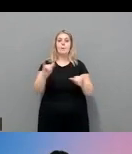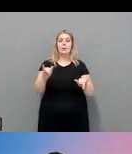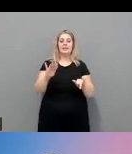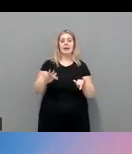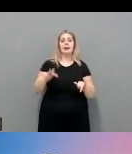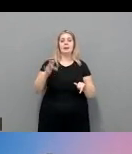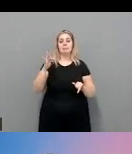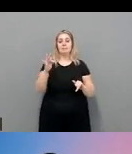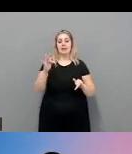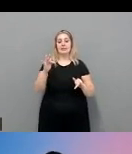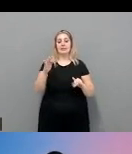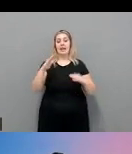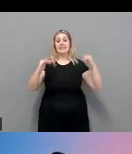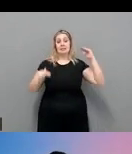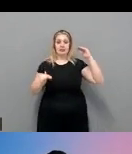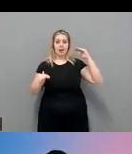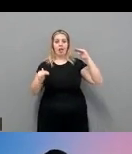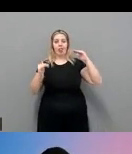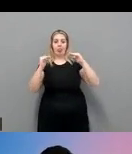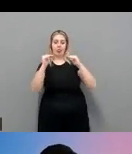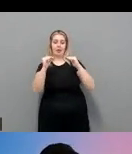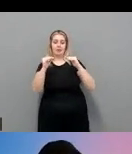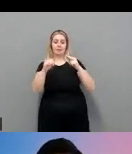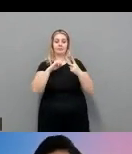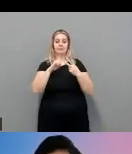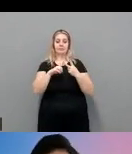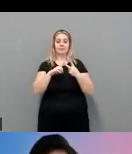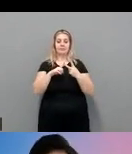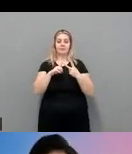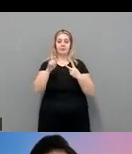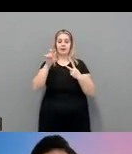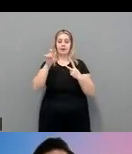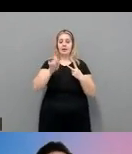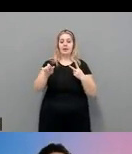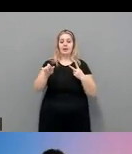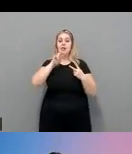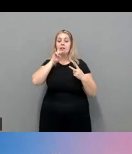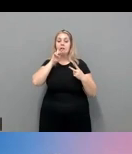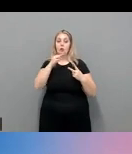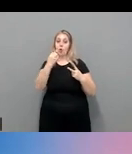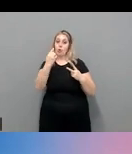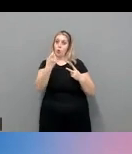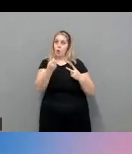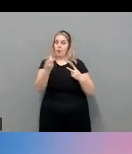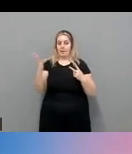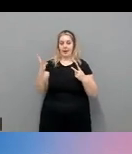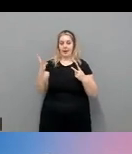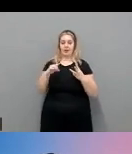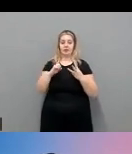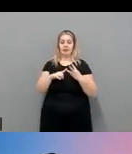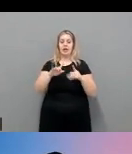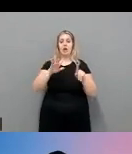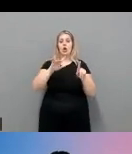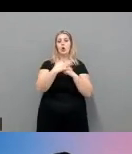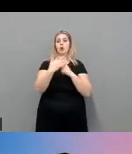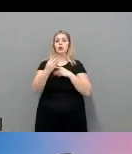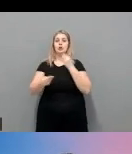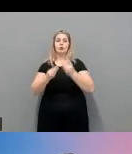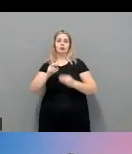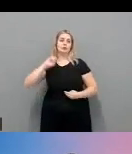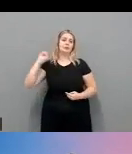reducir la asimetría, un interlocutor o varios, pero al menos uno, y múltiples contextos de